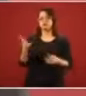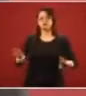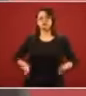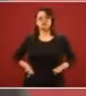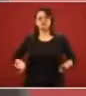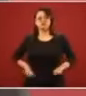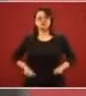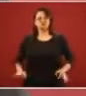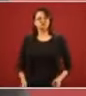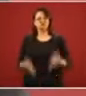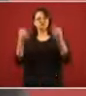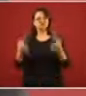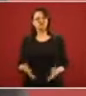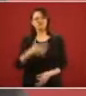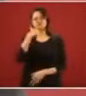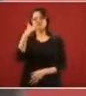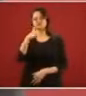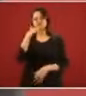incorruptibles.